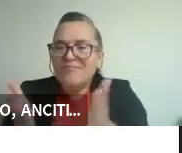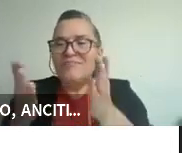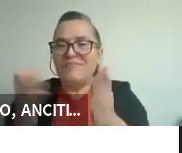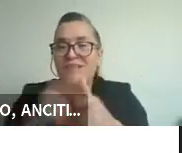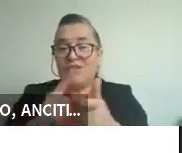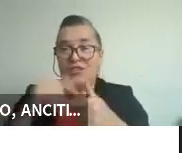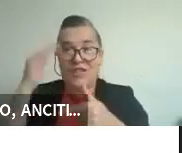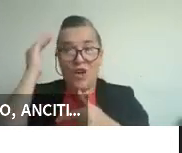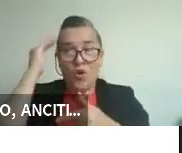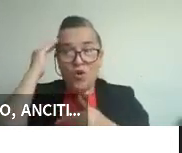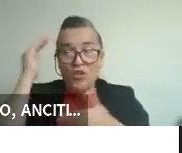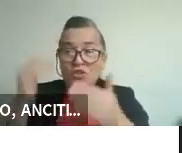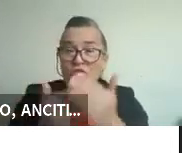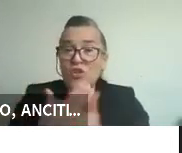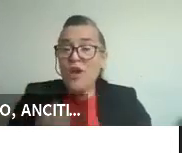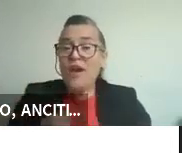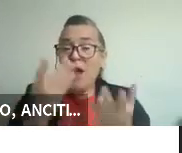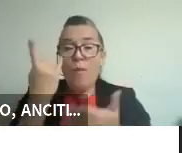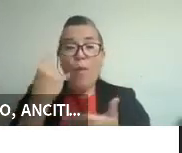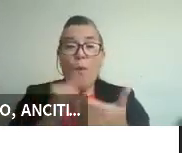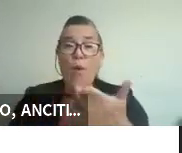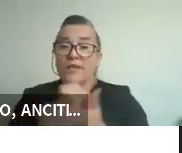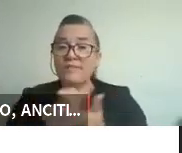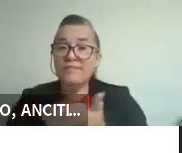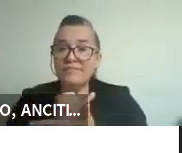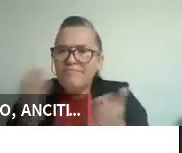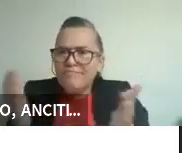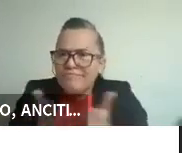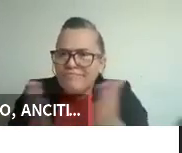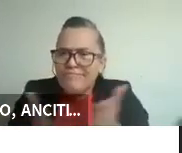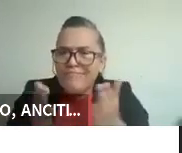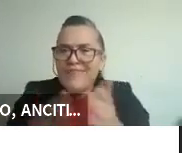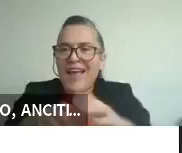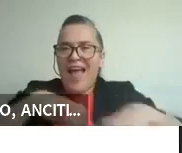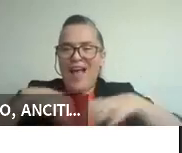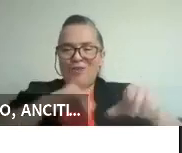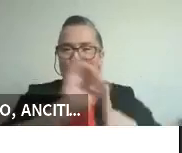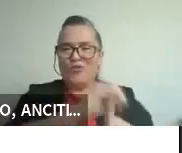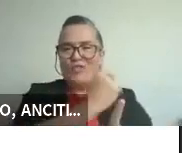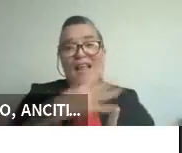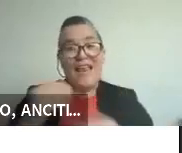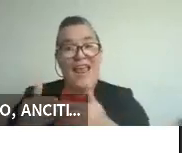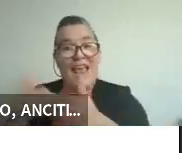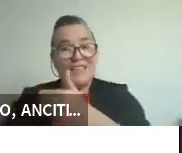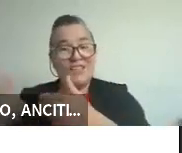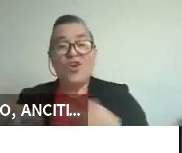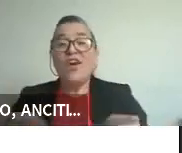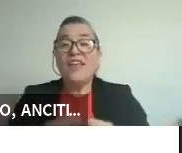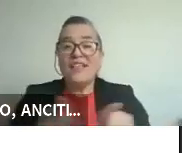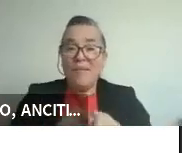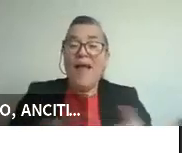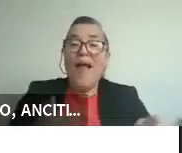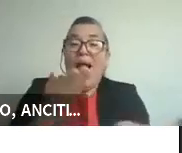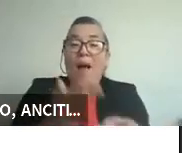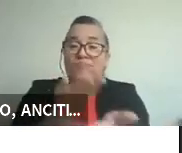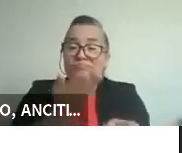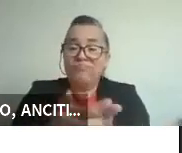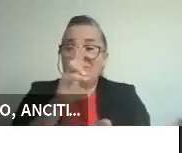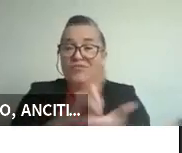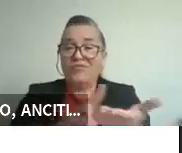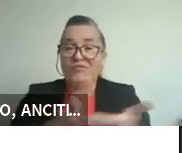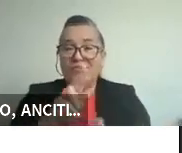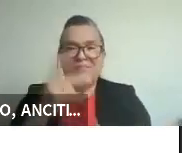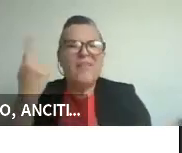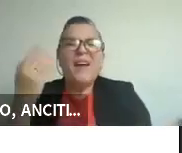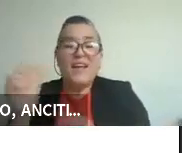conocimiento nuevo generado por la investigación alimenta la acción social y la extensión y alimenta el aporte de las universidades a la vida de las